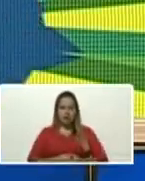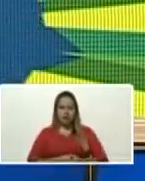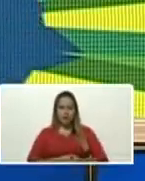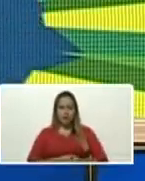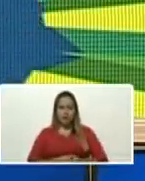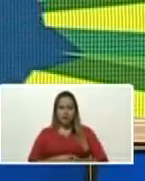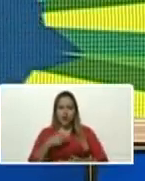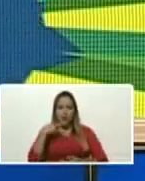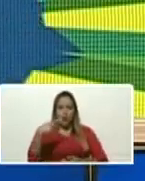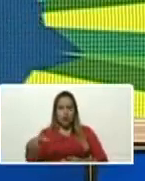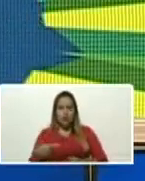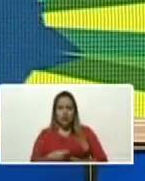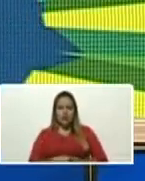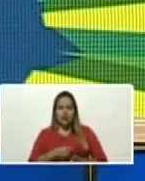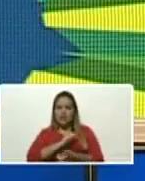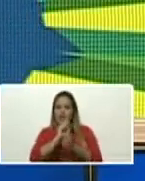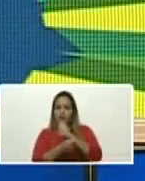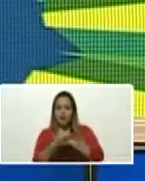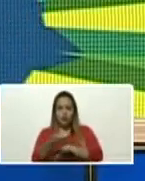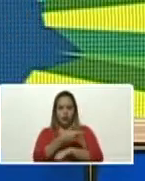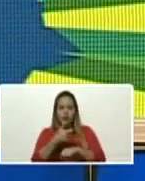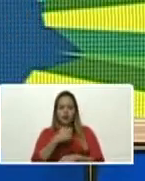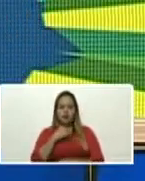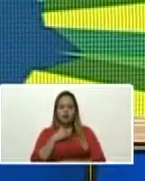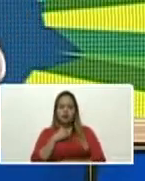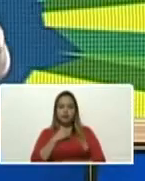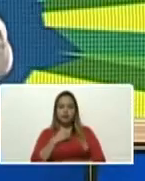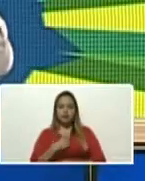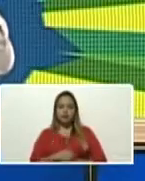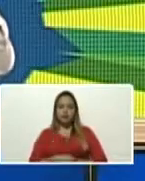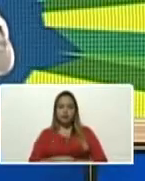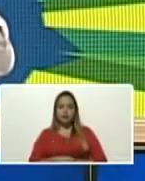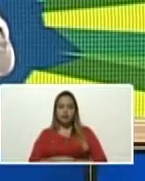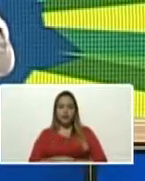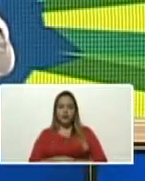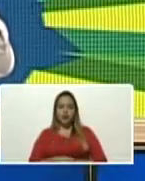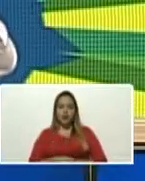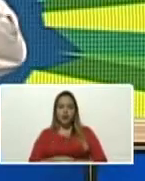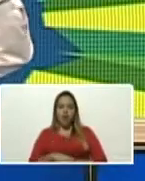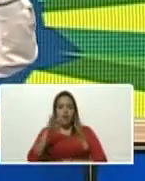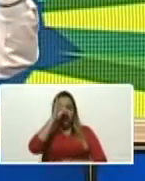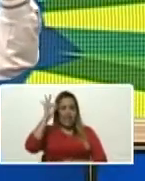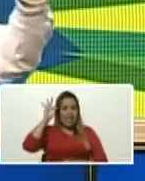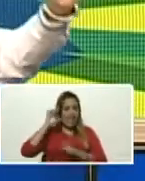las políticas de cambio de régimen. Una